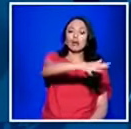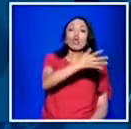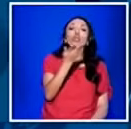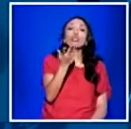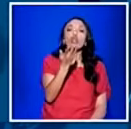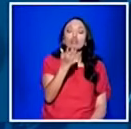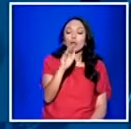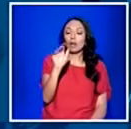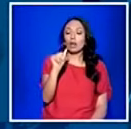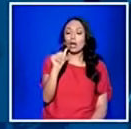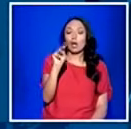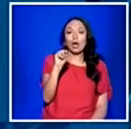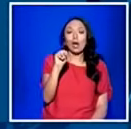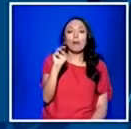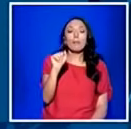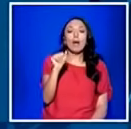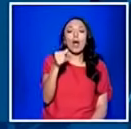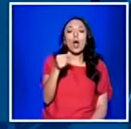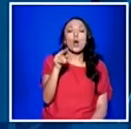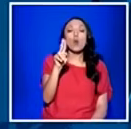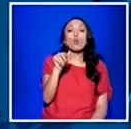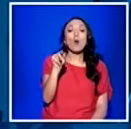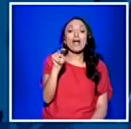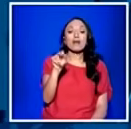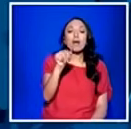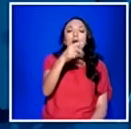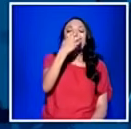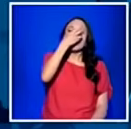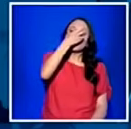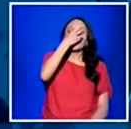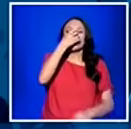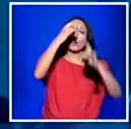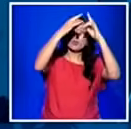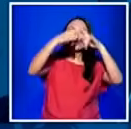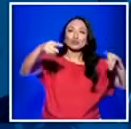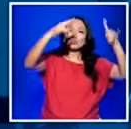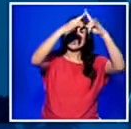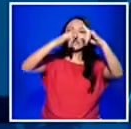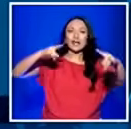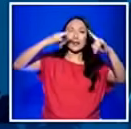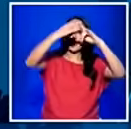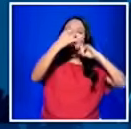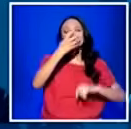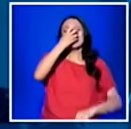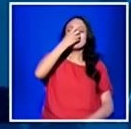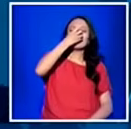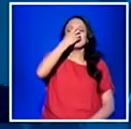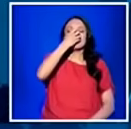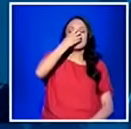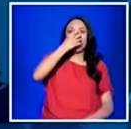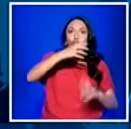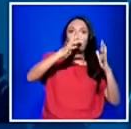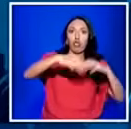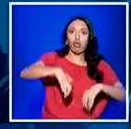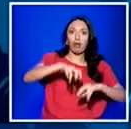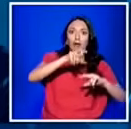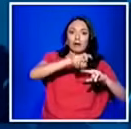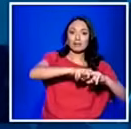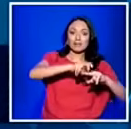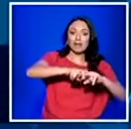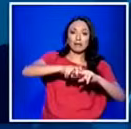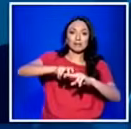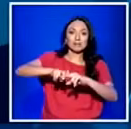Amaguaña, en el cantón Rumiñahui, específicamente en la zona del Valle de los Chillos. El cuerpo de bomberos atendió esta emergencia que